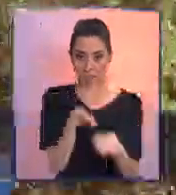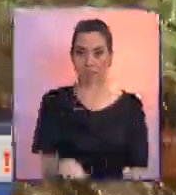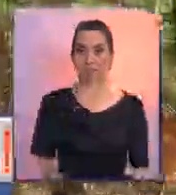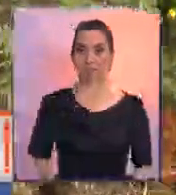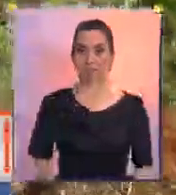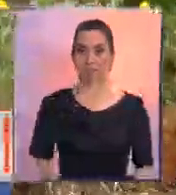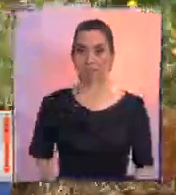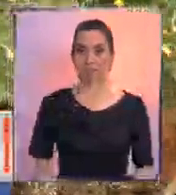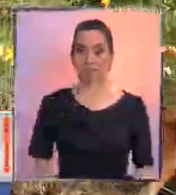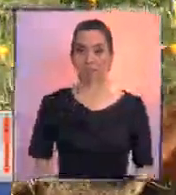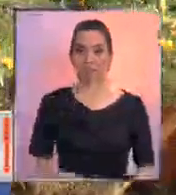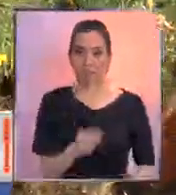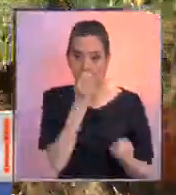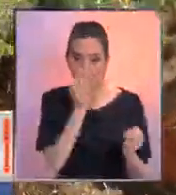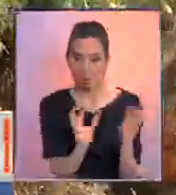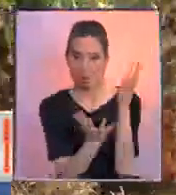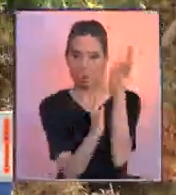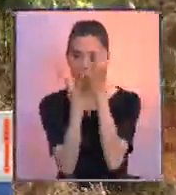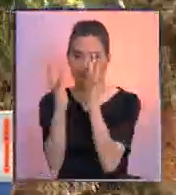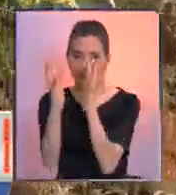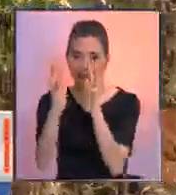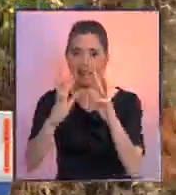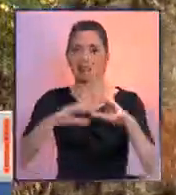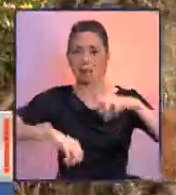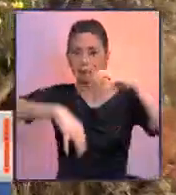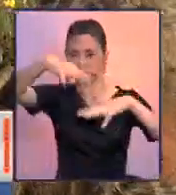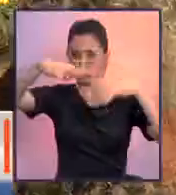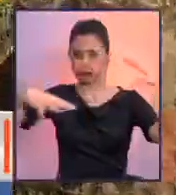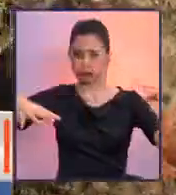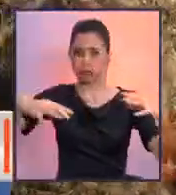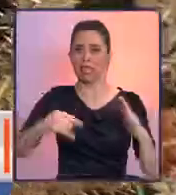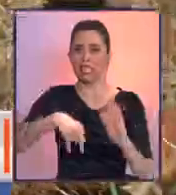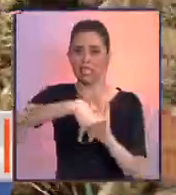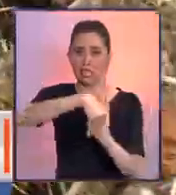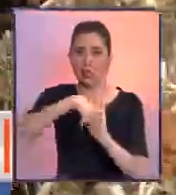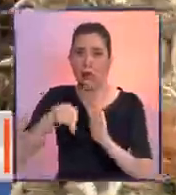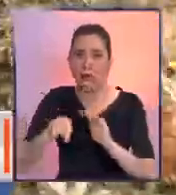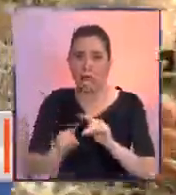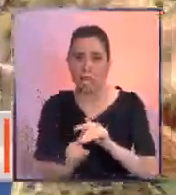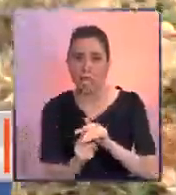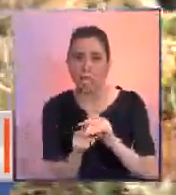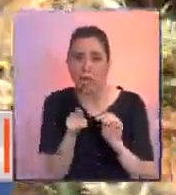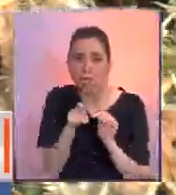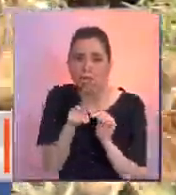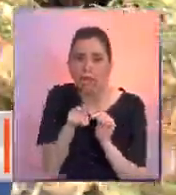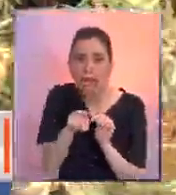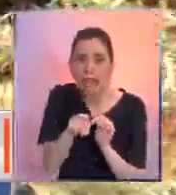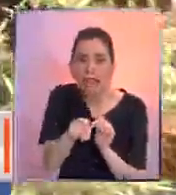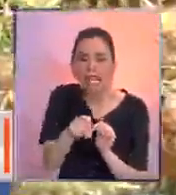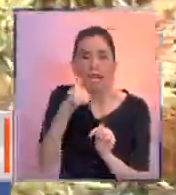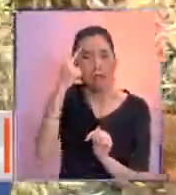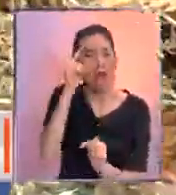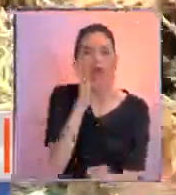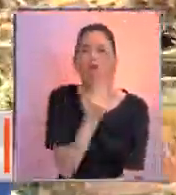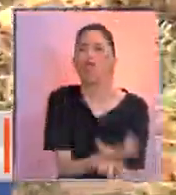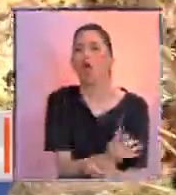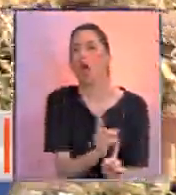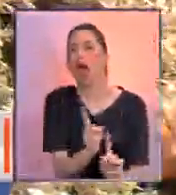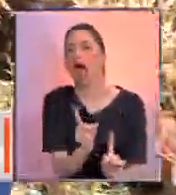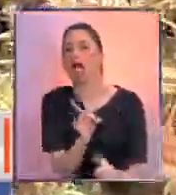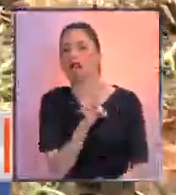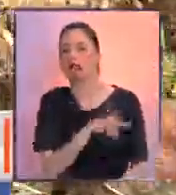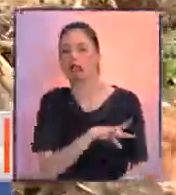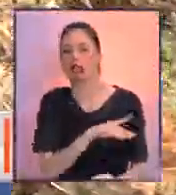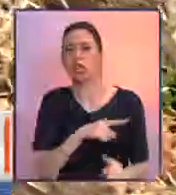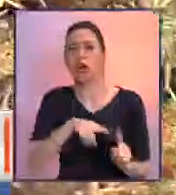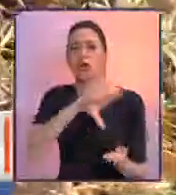En cualquiera de estos matorrales y arbustos de Chiloé podría estar incubándose una bacteria que se creía no existía en Chile ni en